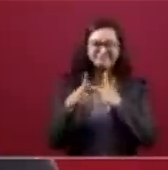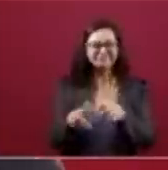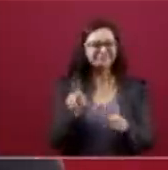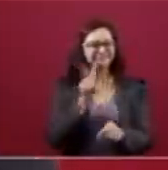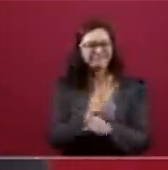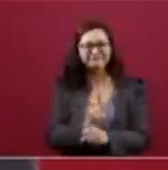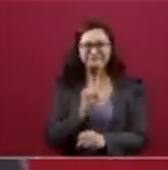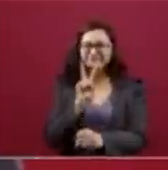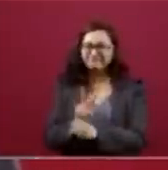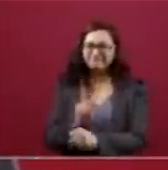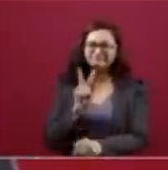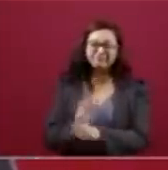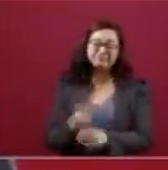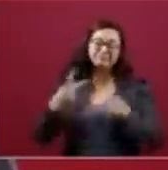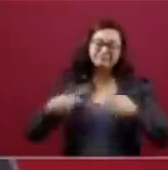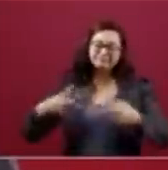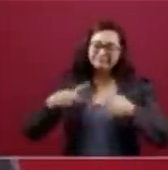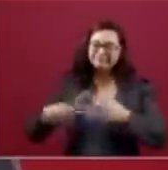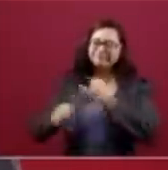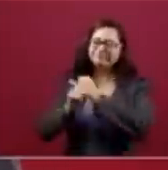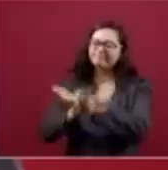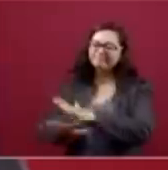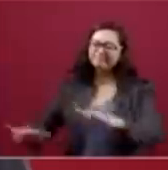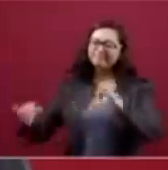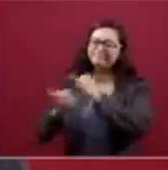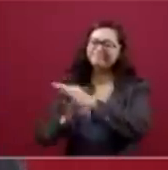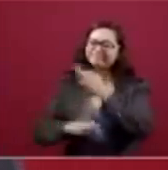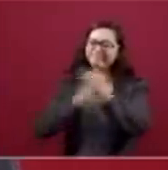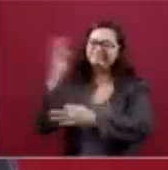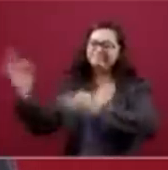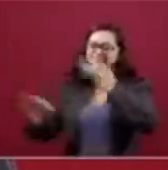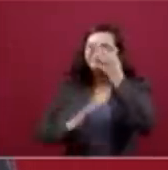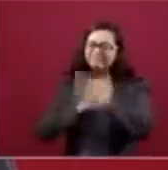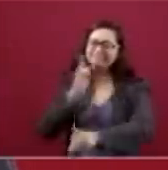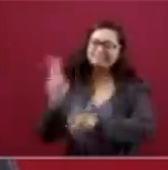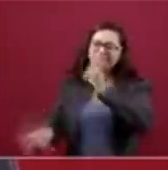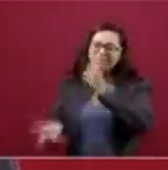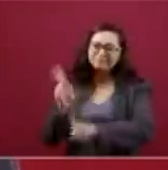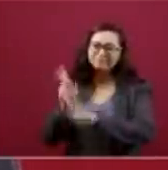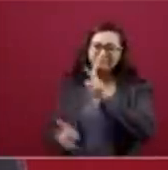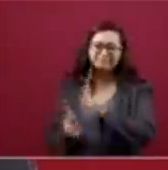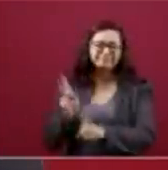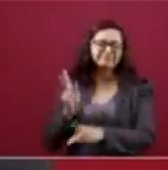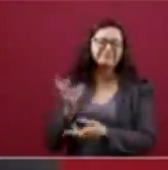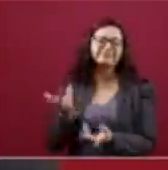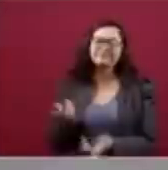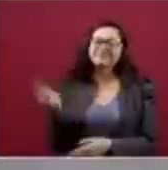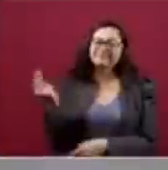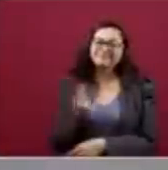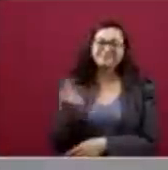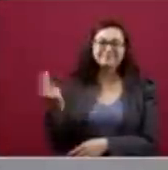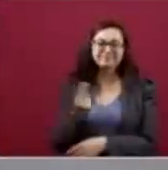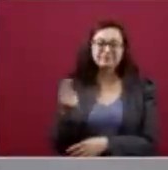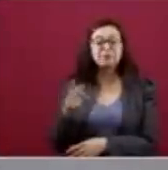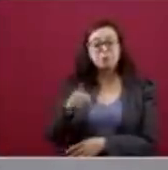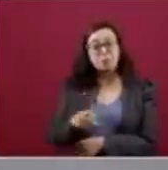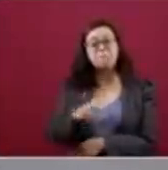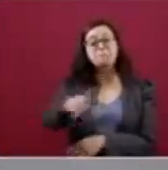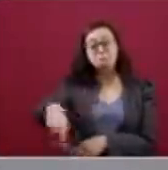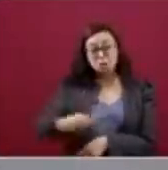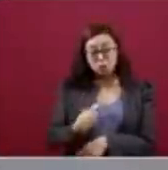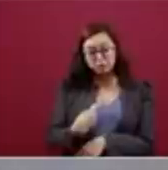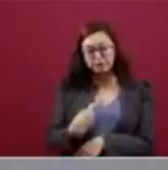vigilando y hablando con la gente. Y qué bien que me lo pregunta, porque vuelvo a hacer un